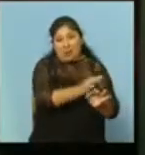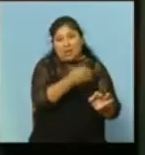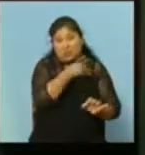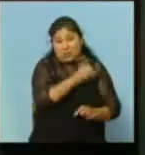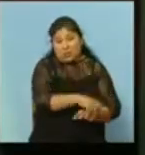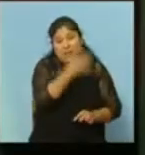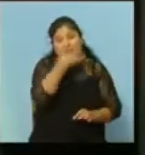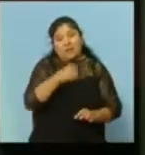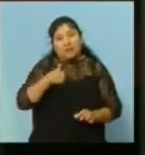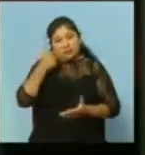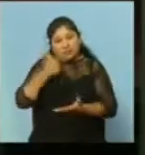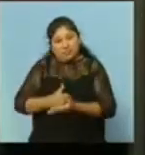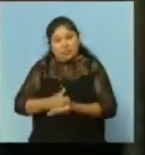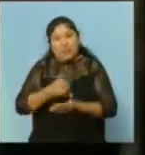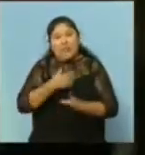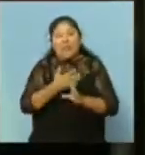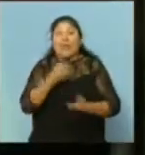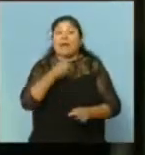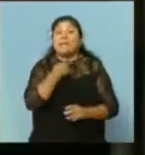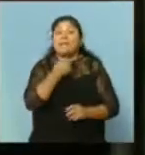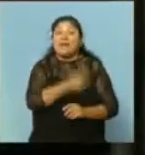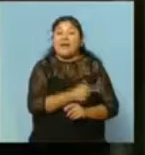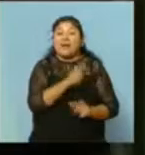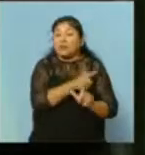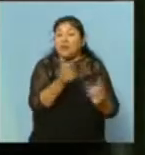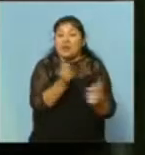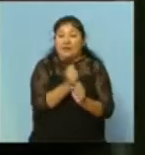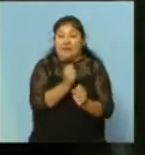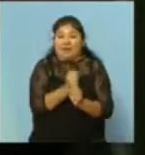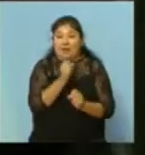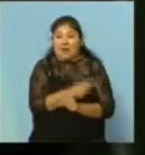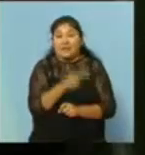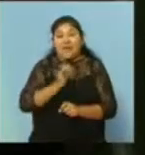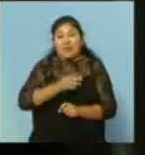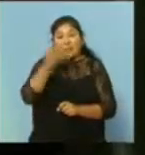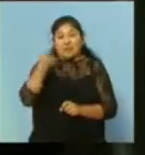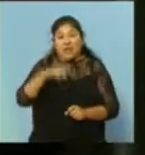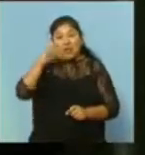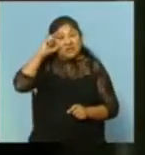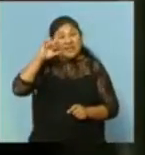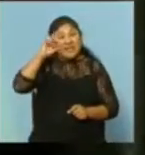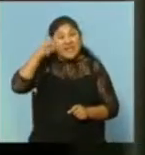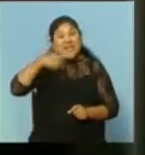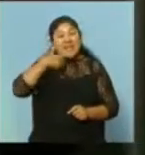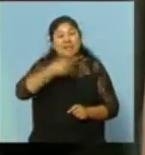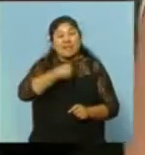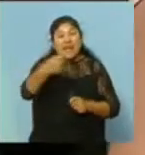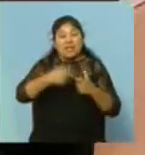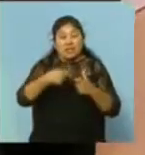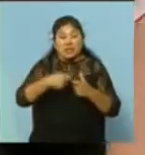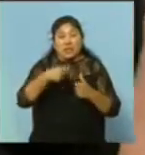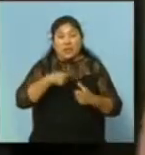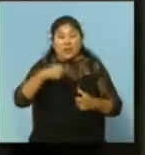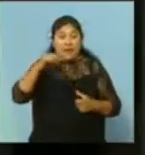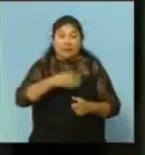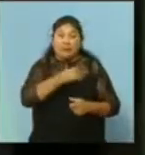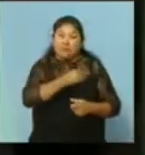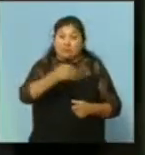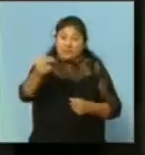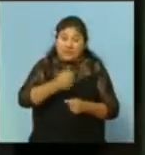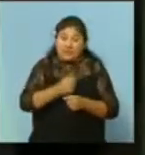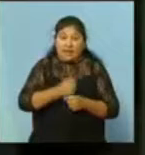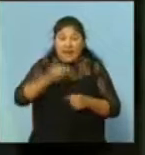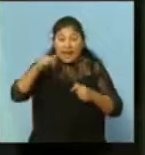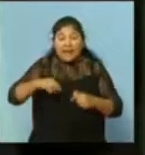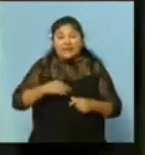estaba, no tiene trabajo, porque el año pasado trabajó en SEDEN y no. Este año no la volvieron a nombrar,